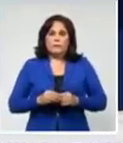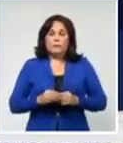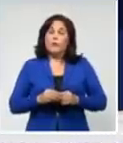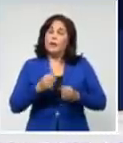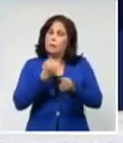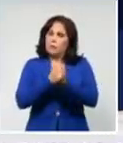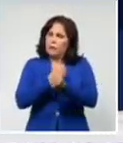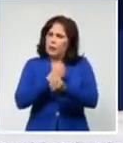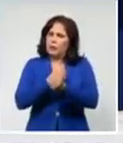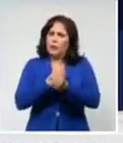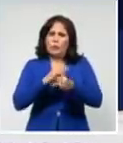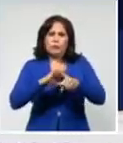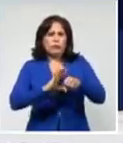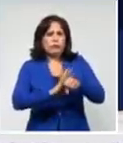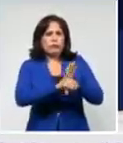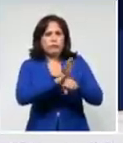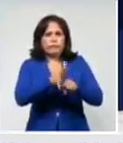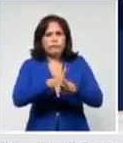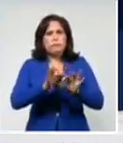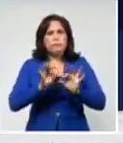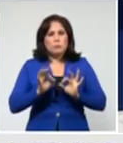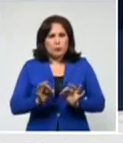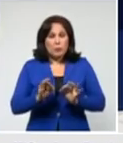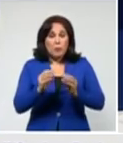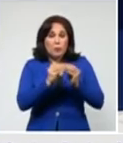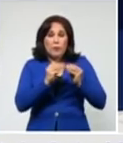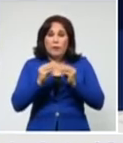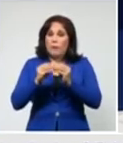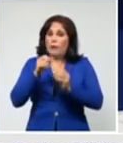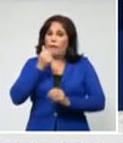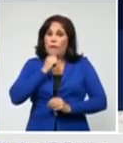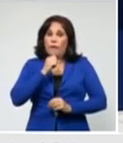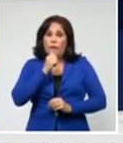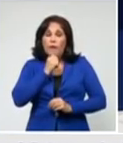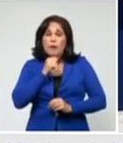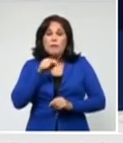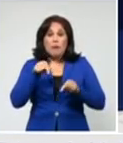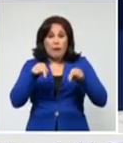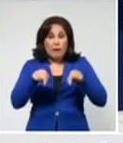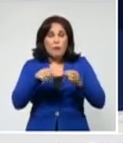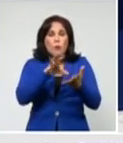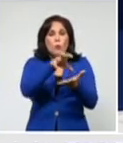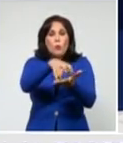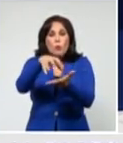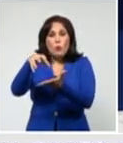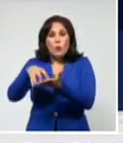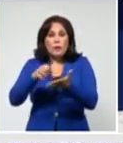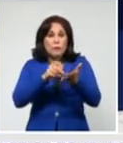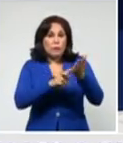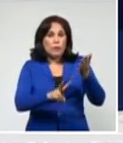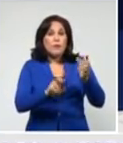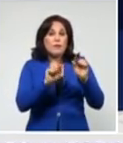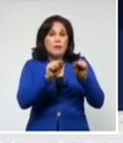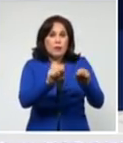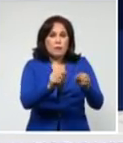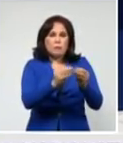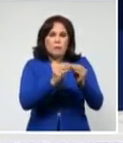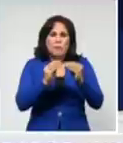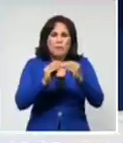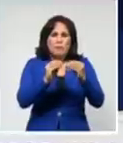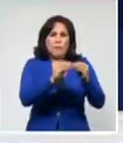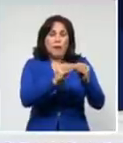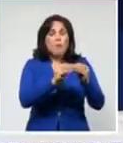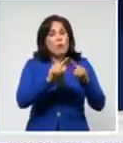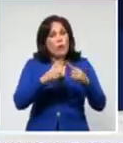peligroso, riesgoso, por la transmisión que tenemos en determinadas provincias, pero que